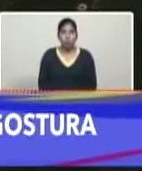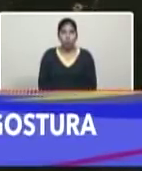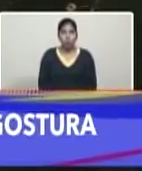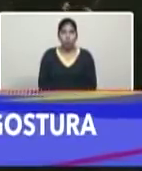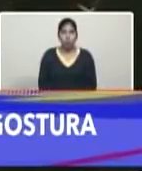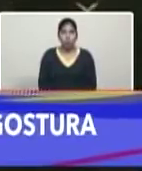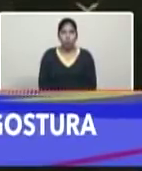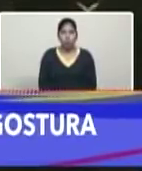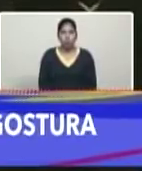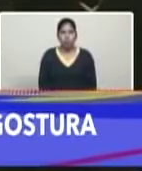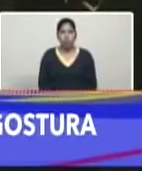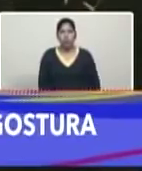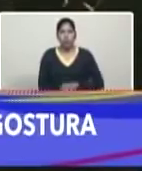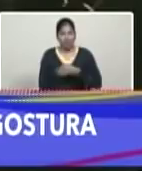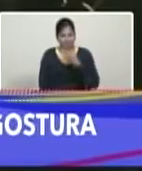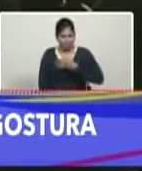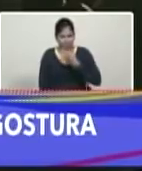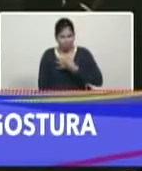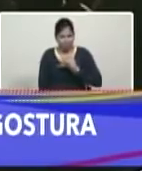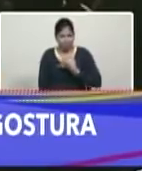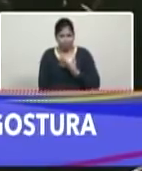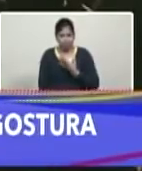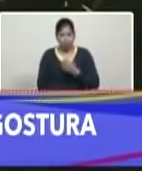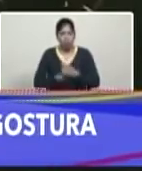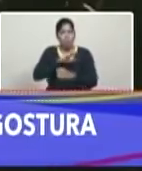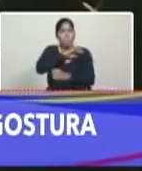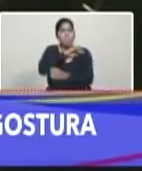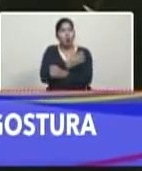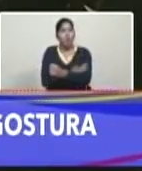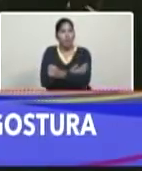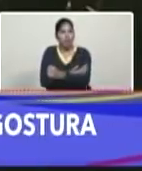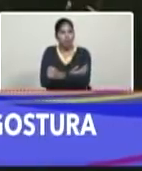El verdadero poder, yo les digo,